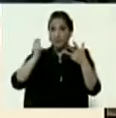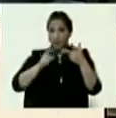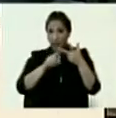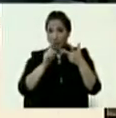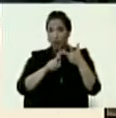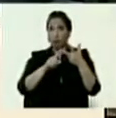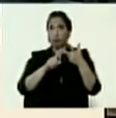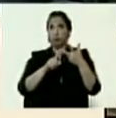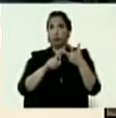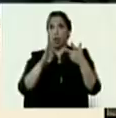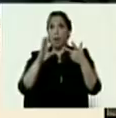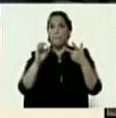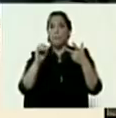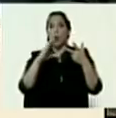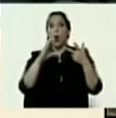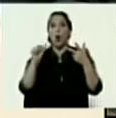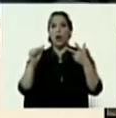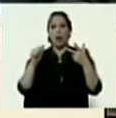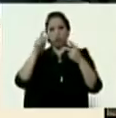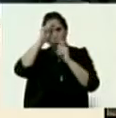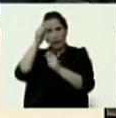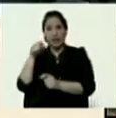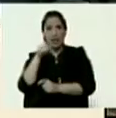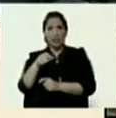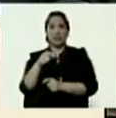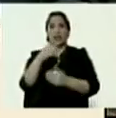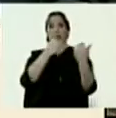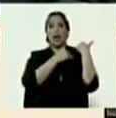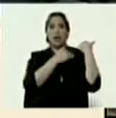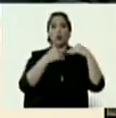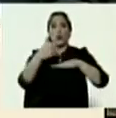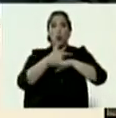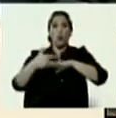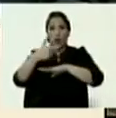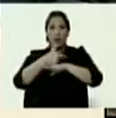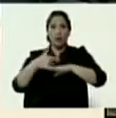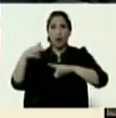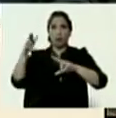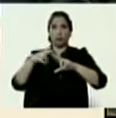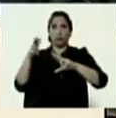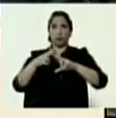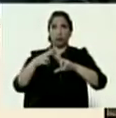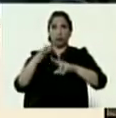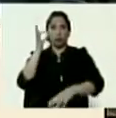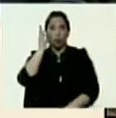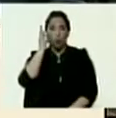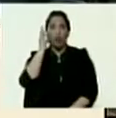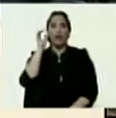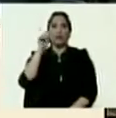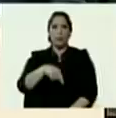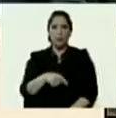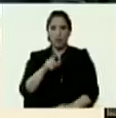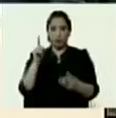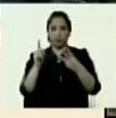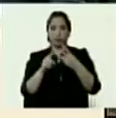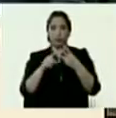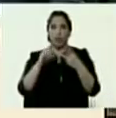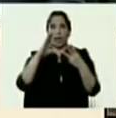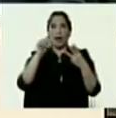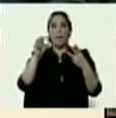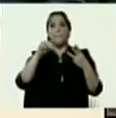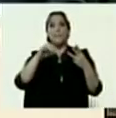Grita, puesta en ese cargo por la gobernadora Lady Gómez, Camilo Rosso Suárez, prefecto de Hevia La